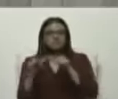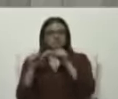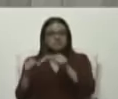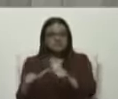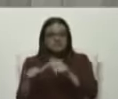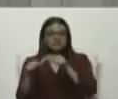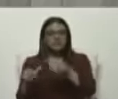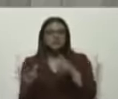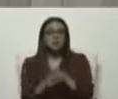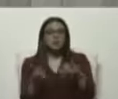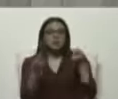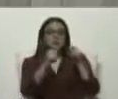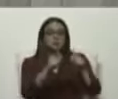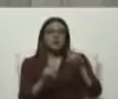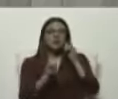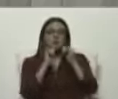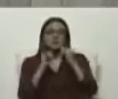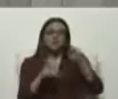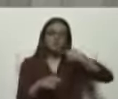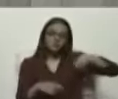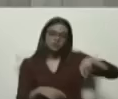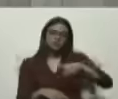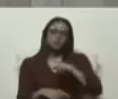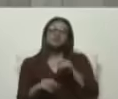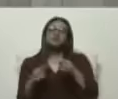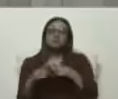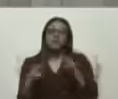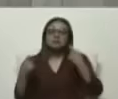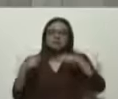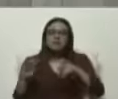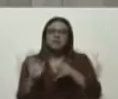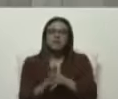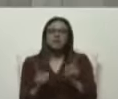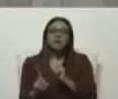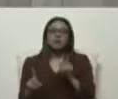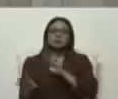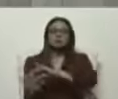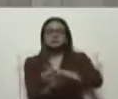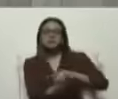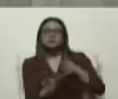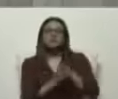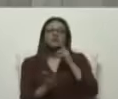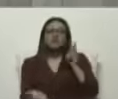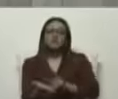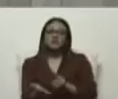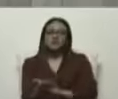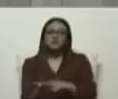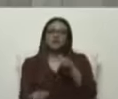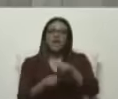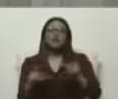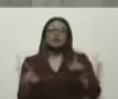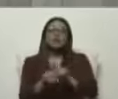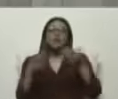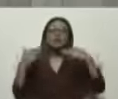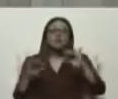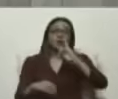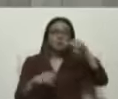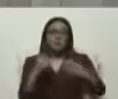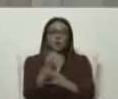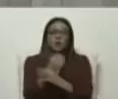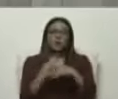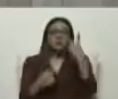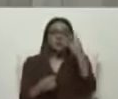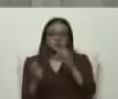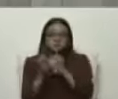ya aquí, tratar de negar la realidad. En una especie de Juan Guaidó 2.0, en